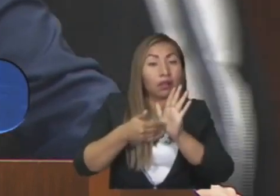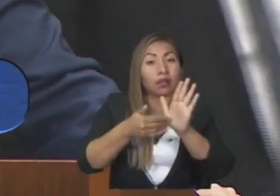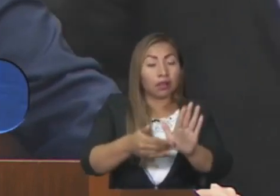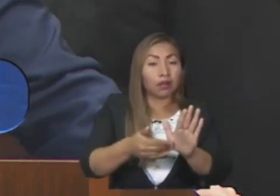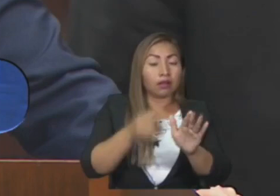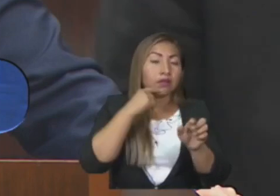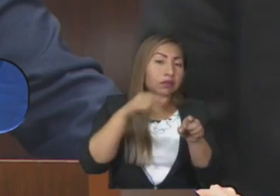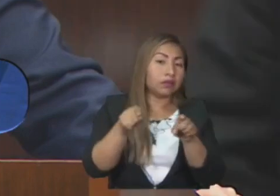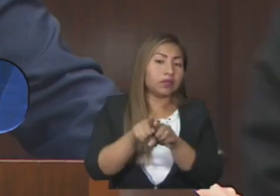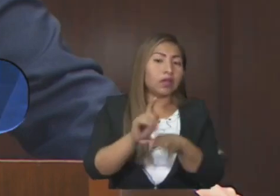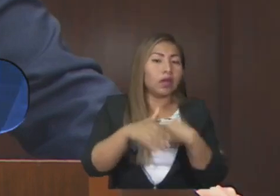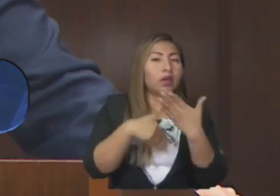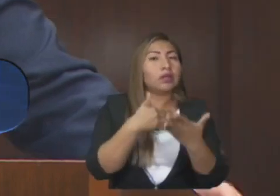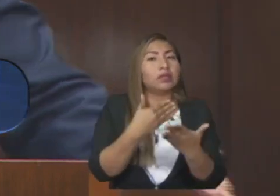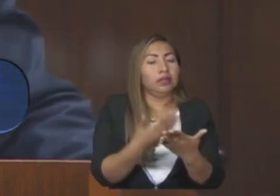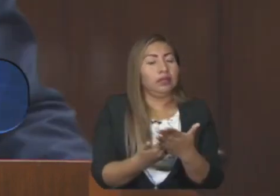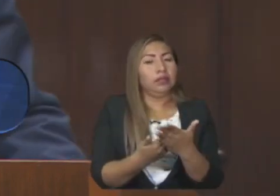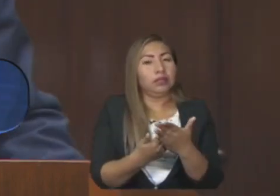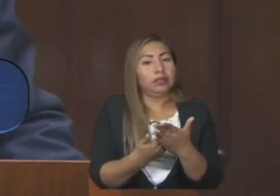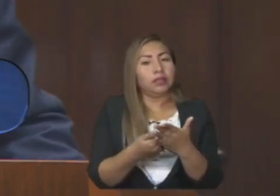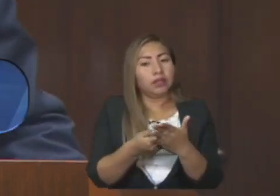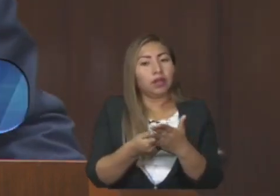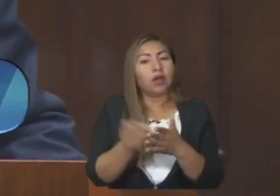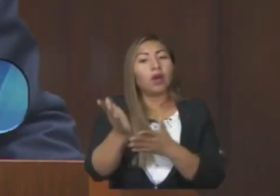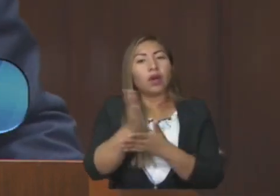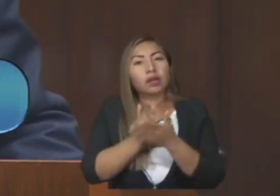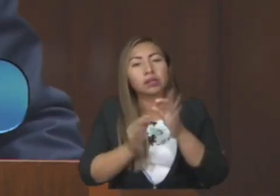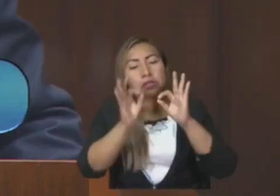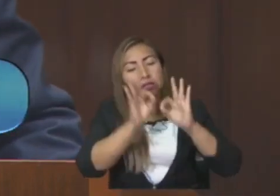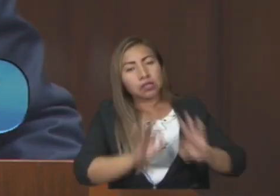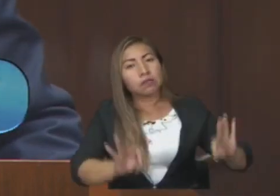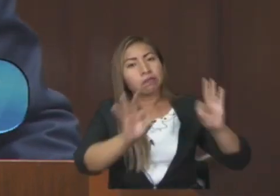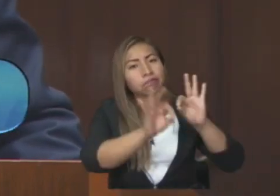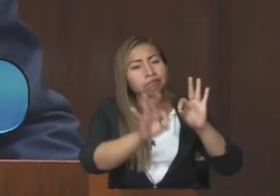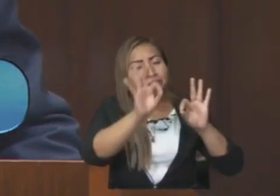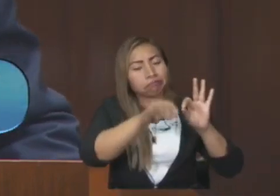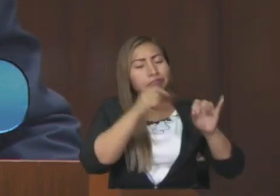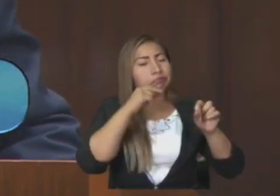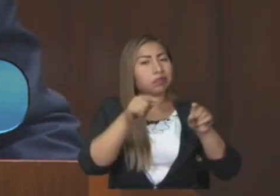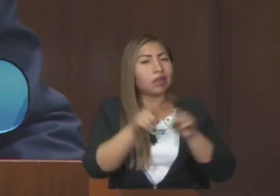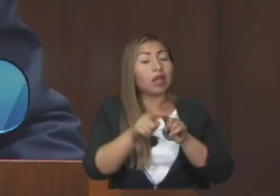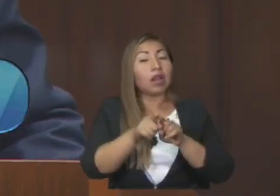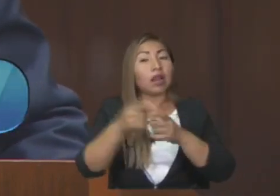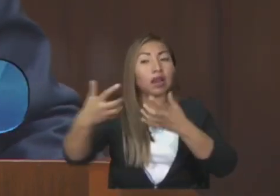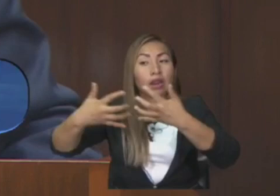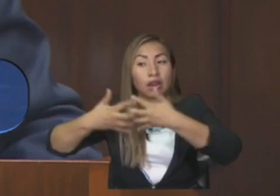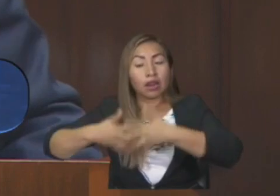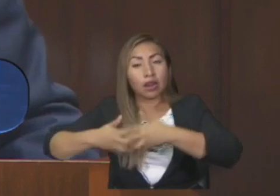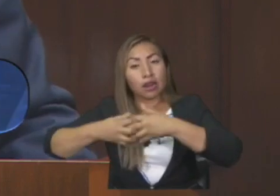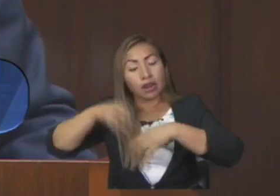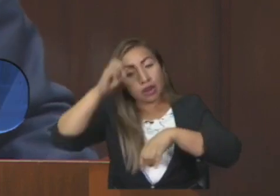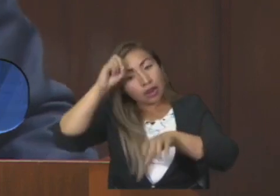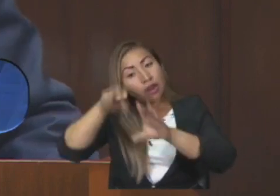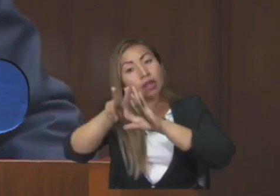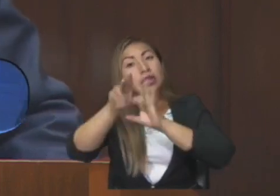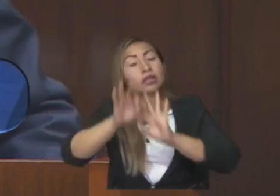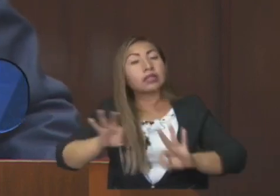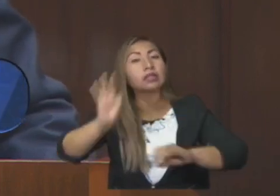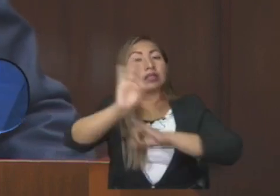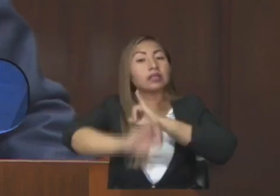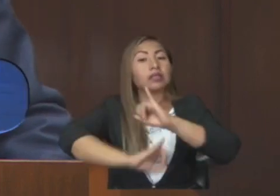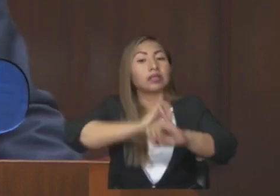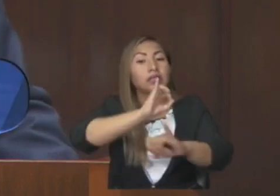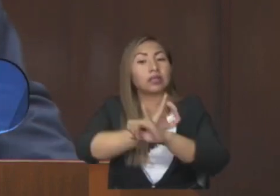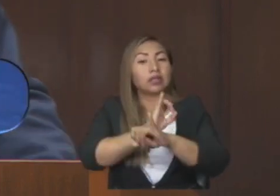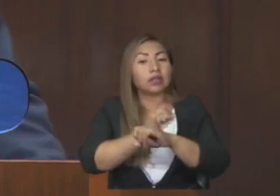renuente a aceptar condiciones que son usuales en contratos de minería bajo las mejores prácticas internacionales y los